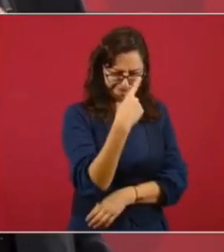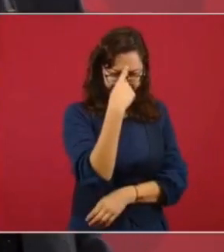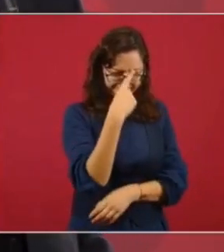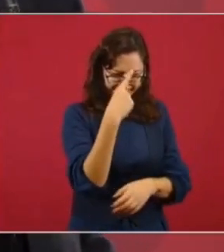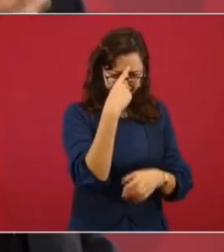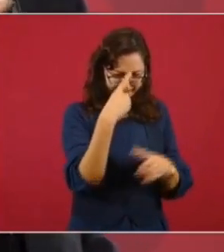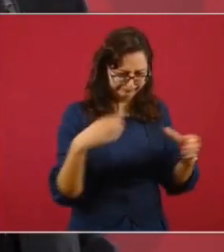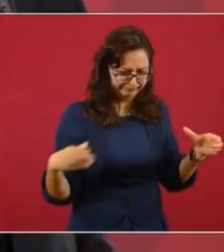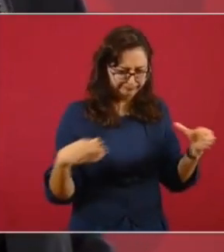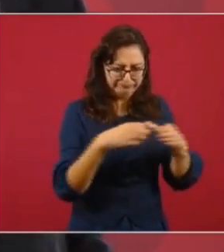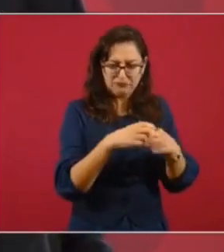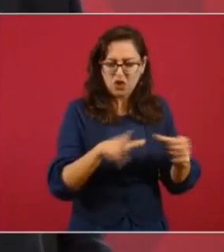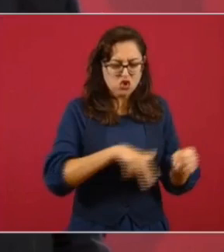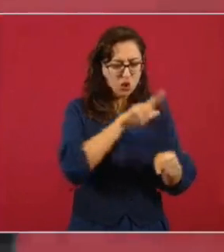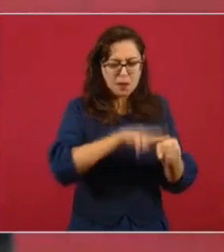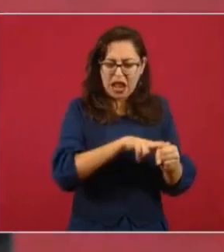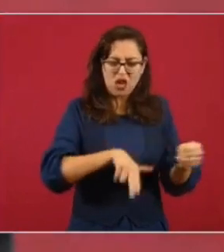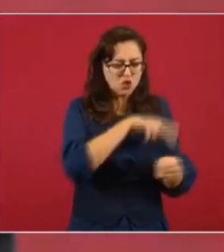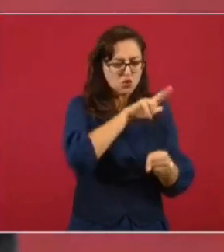hacer muchas cosas.